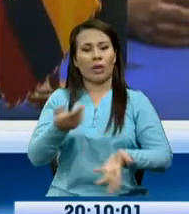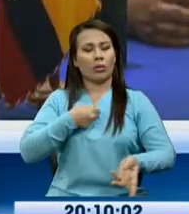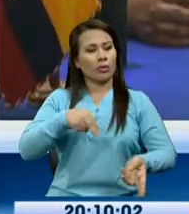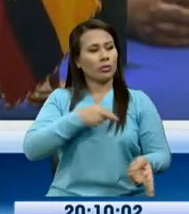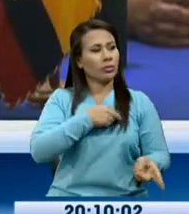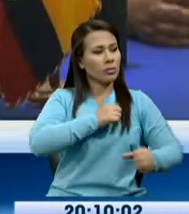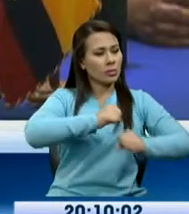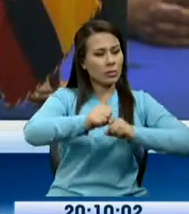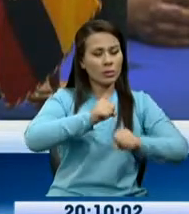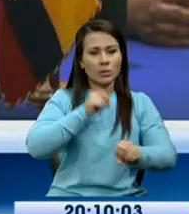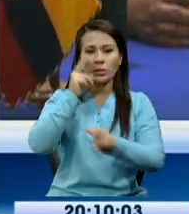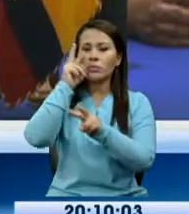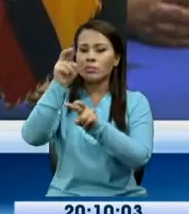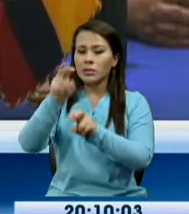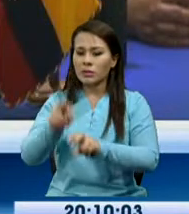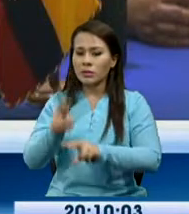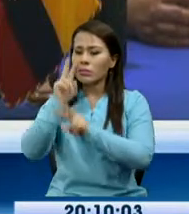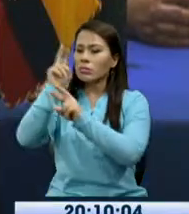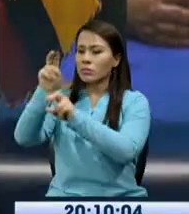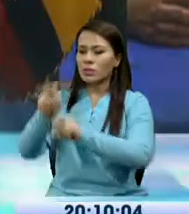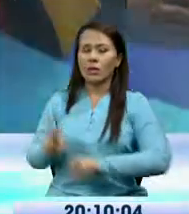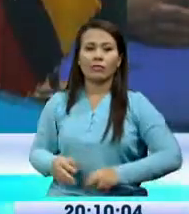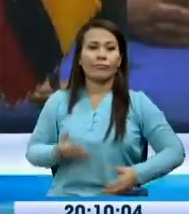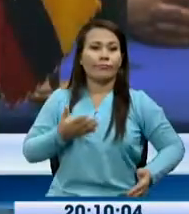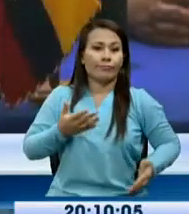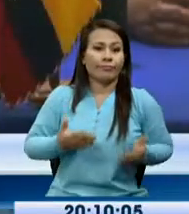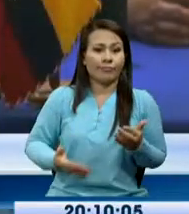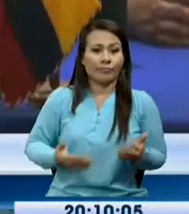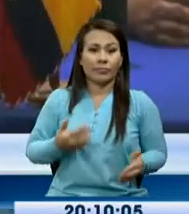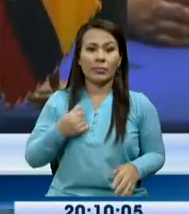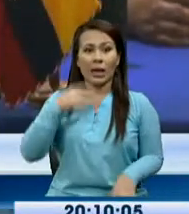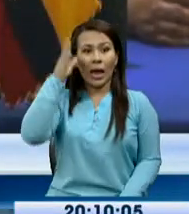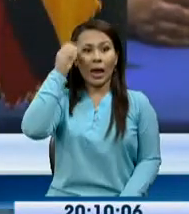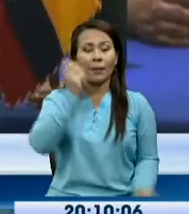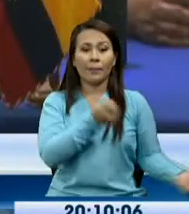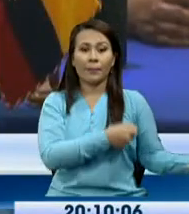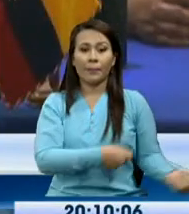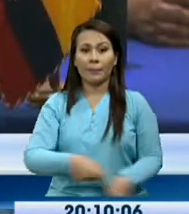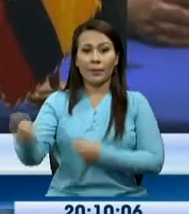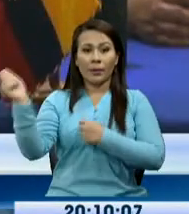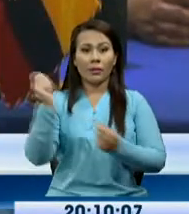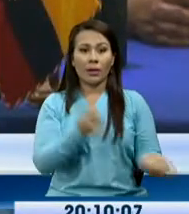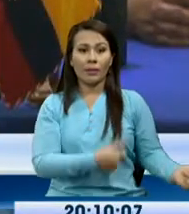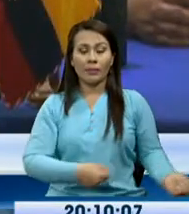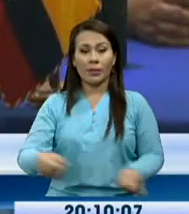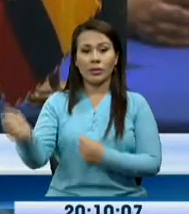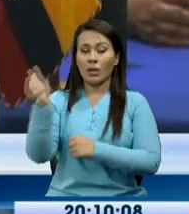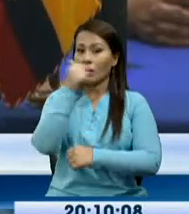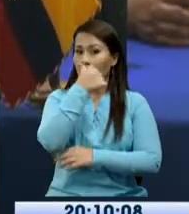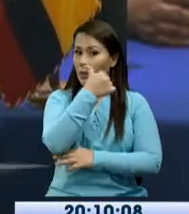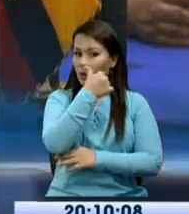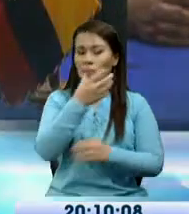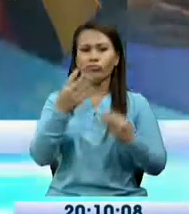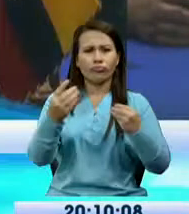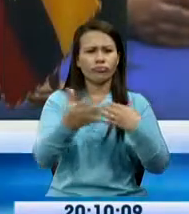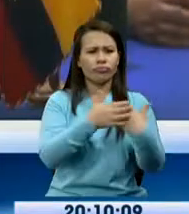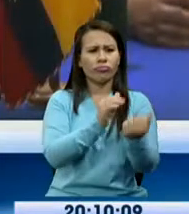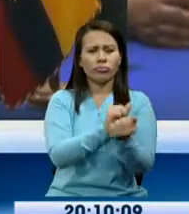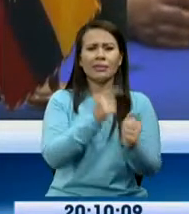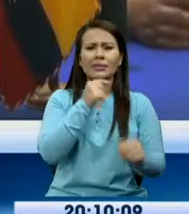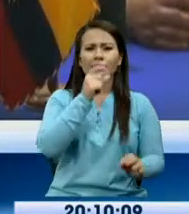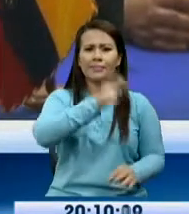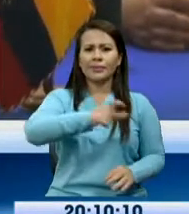operaciones, investigaciones de posibles salidas de droga y posibles reclutamiento de